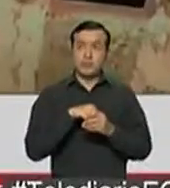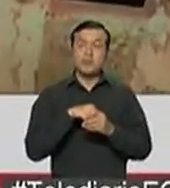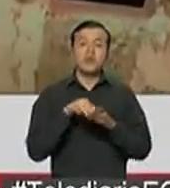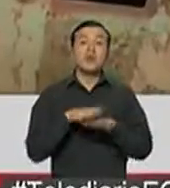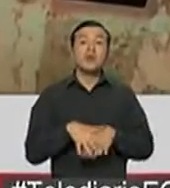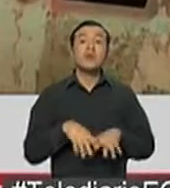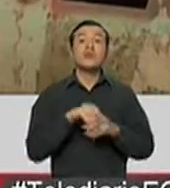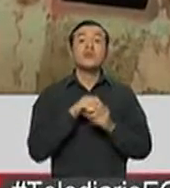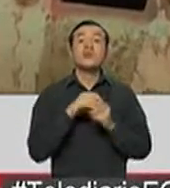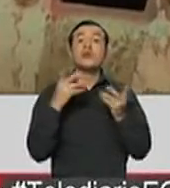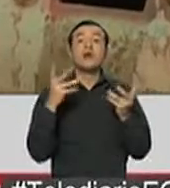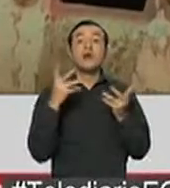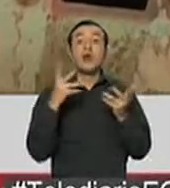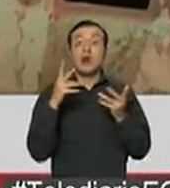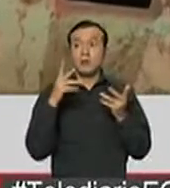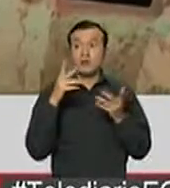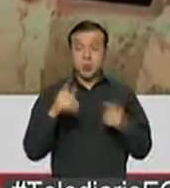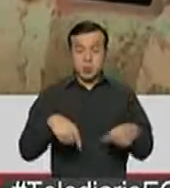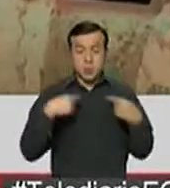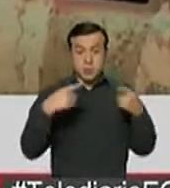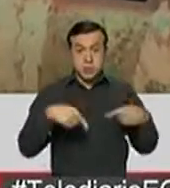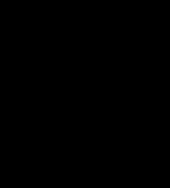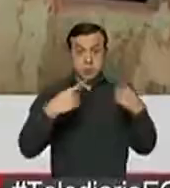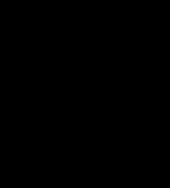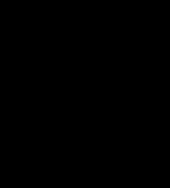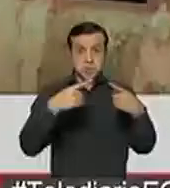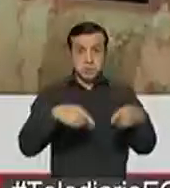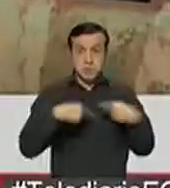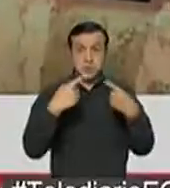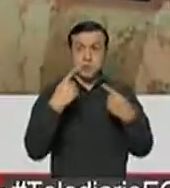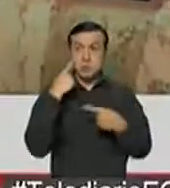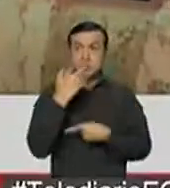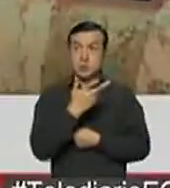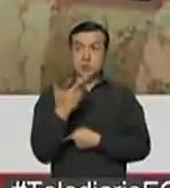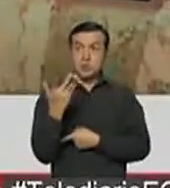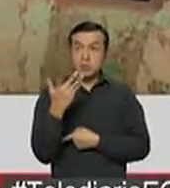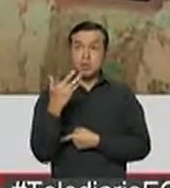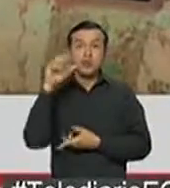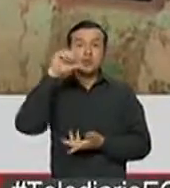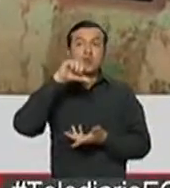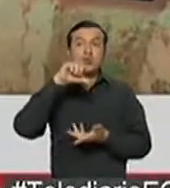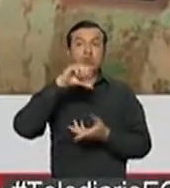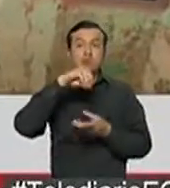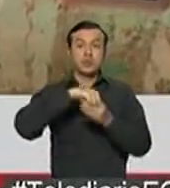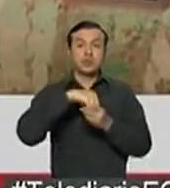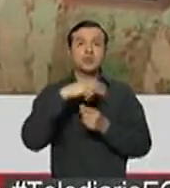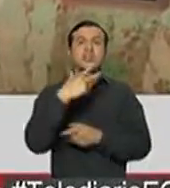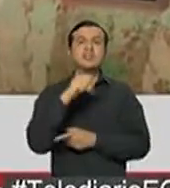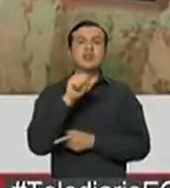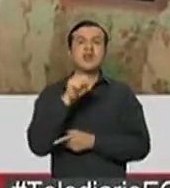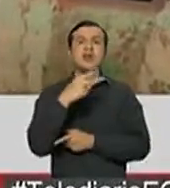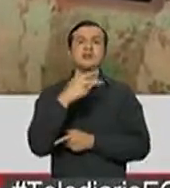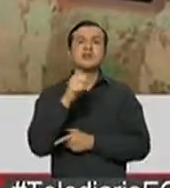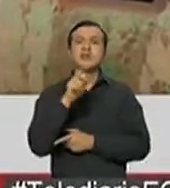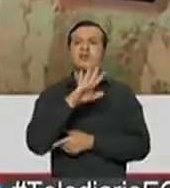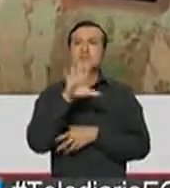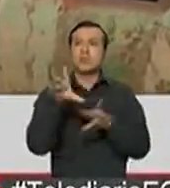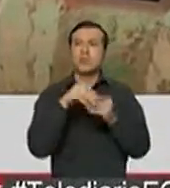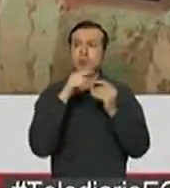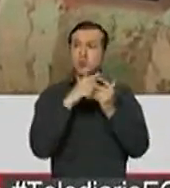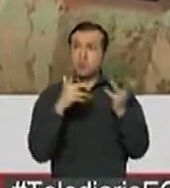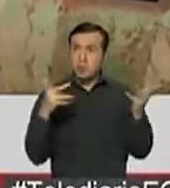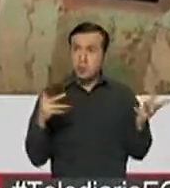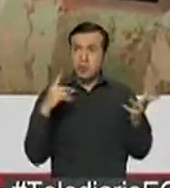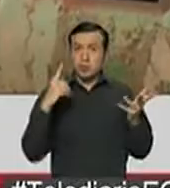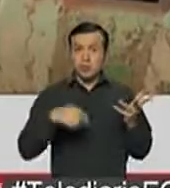instaló aquí en Buenos Aires, en la provincia de Imbabura, o conocida comúnmente como chanchas. El material aurífero que viajaba a